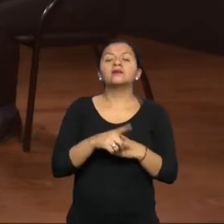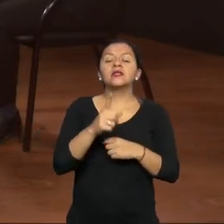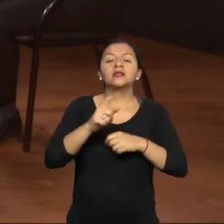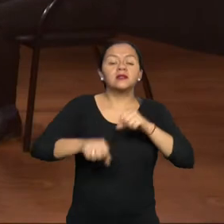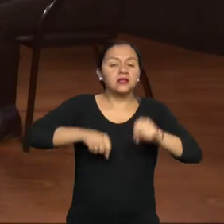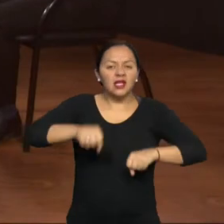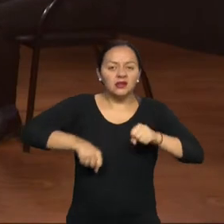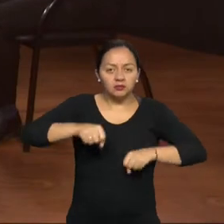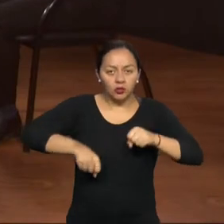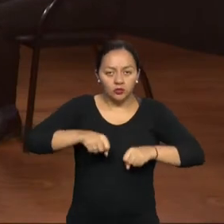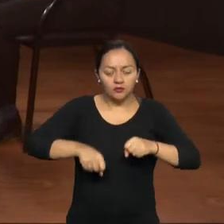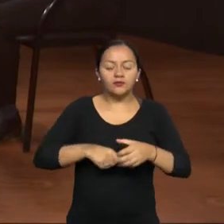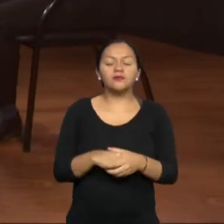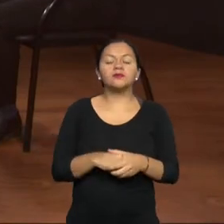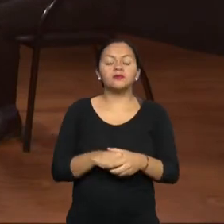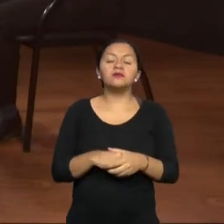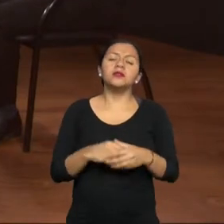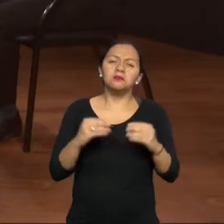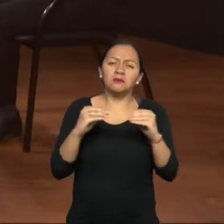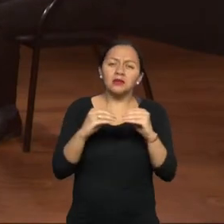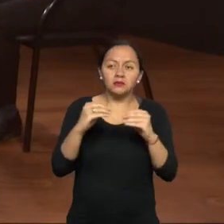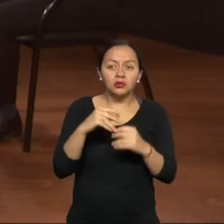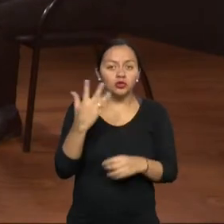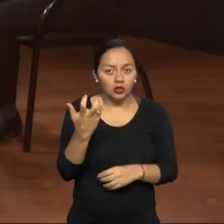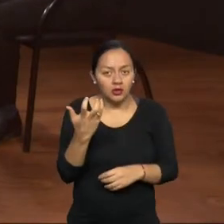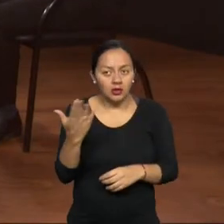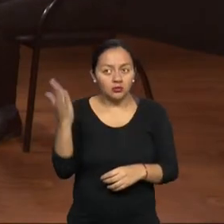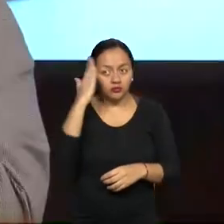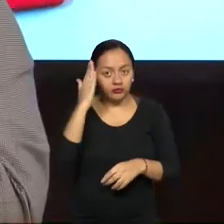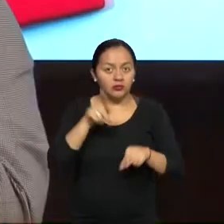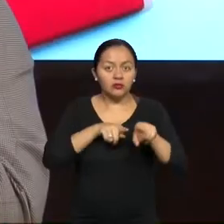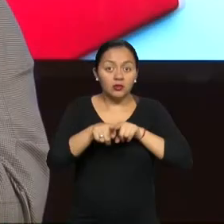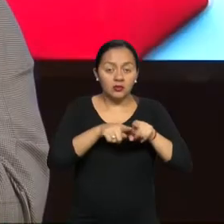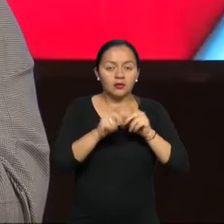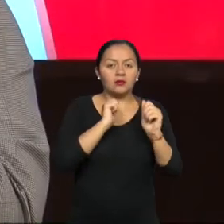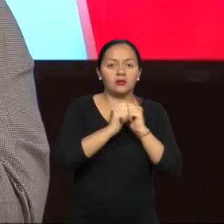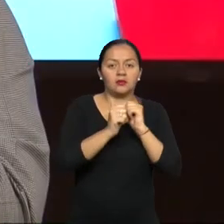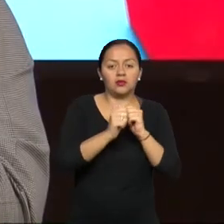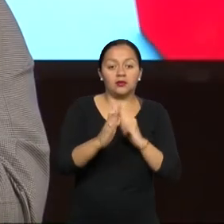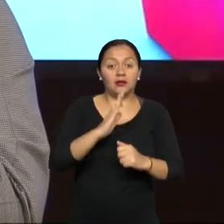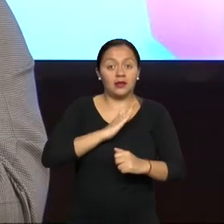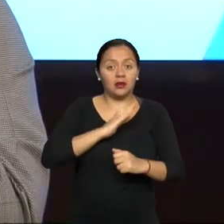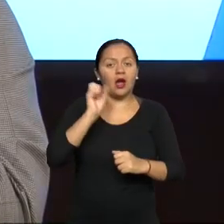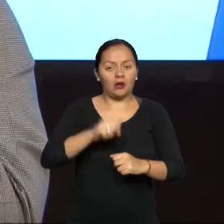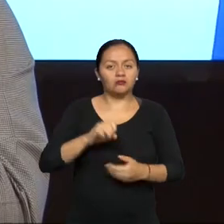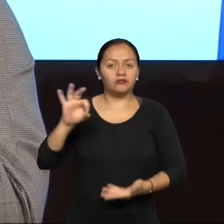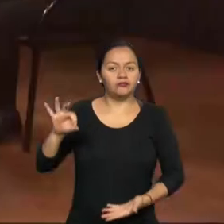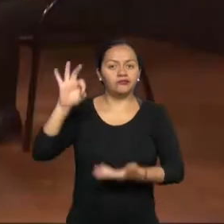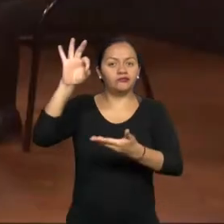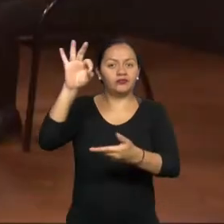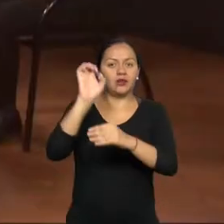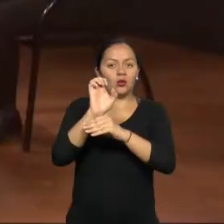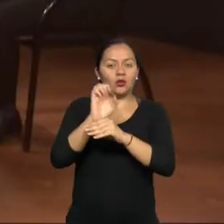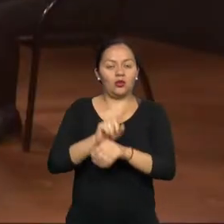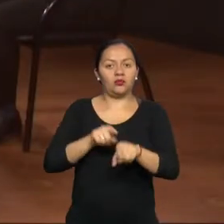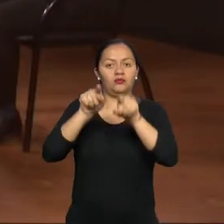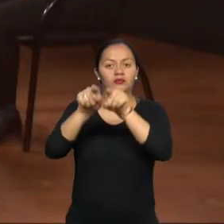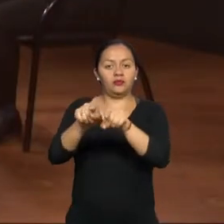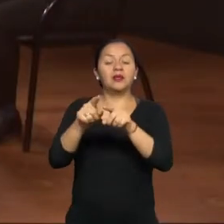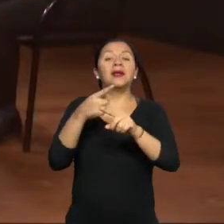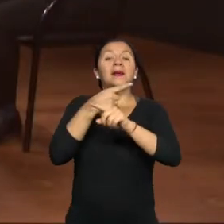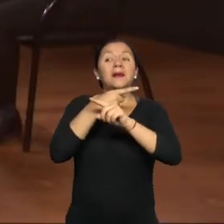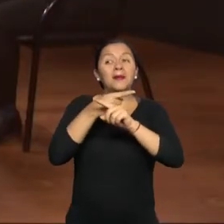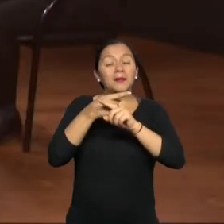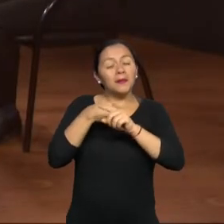Intentamos que poco a poco sean más competitivas, que sean más técnicas deportivas para llegar a representar al país. Entonces, sí tenemos todavía un